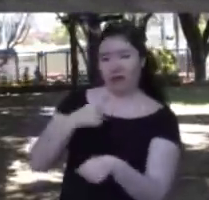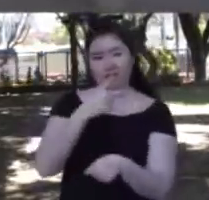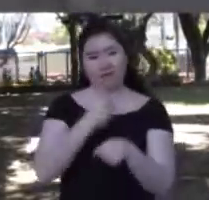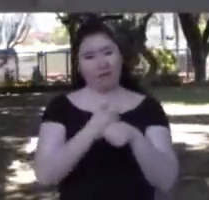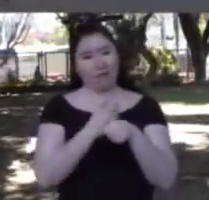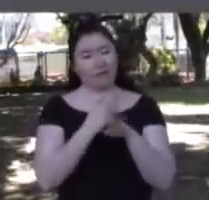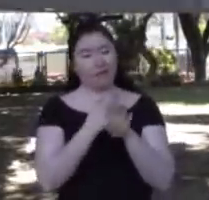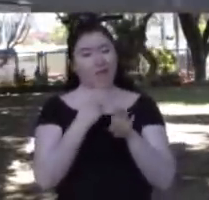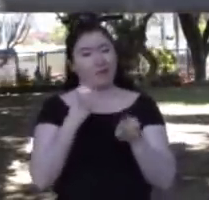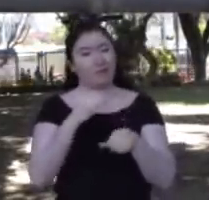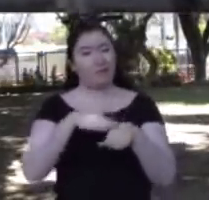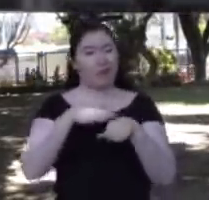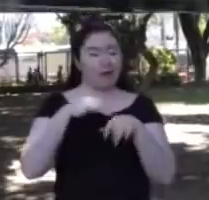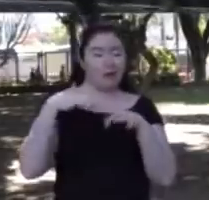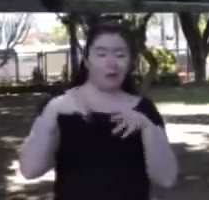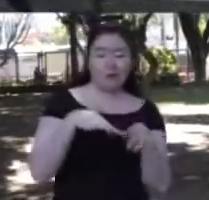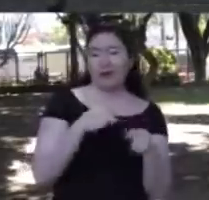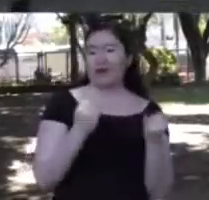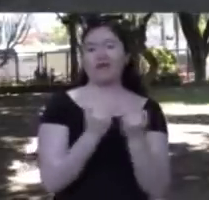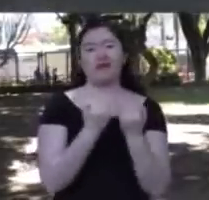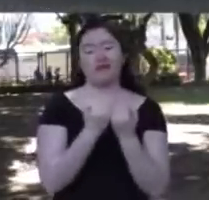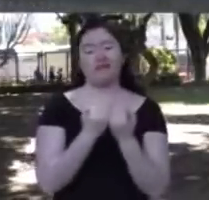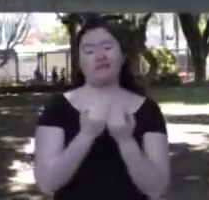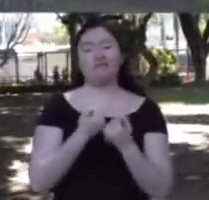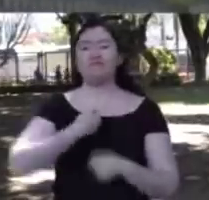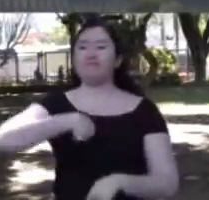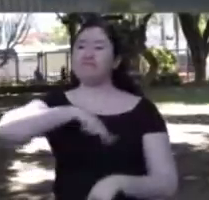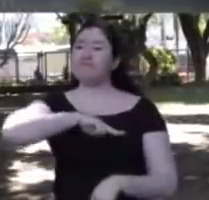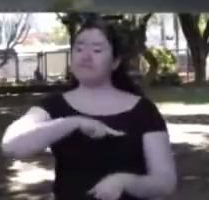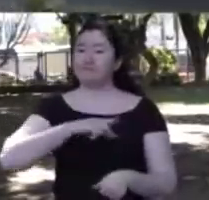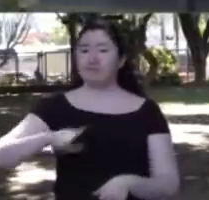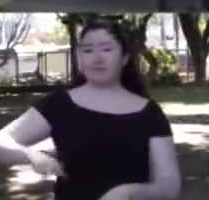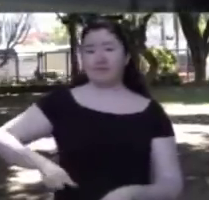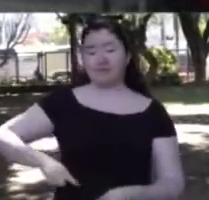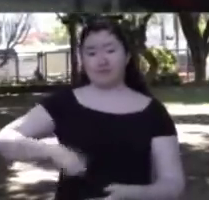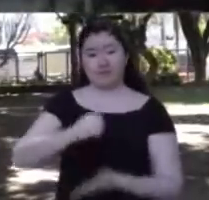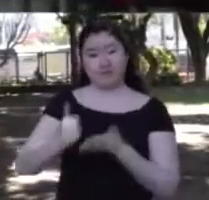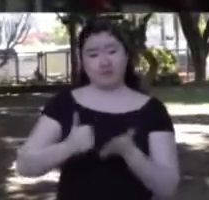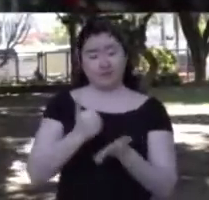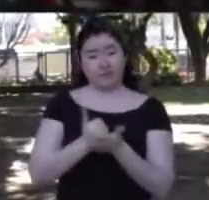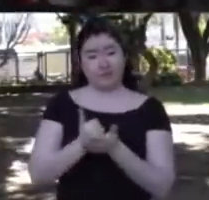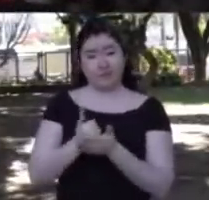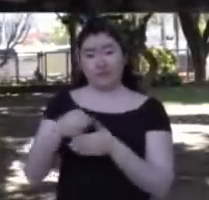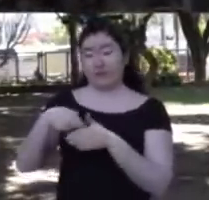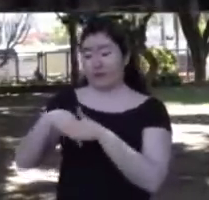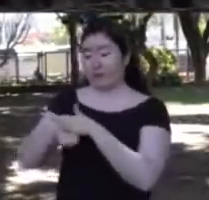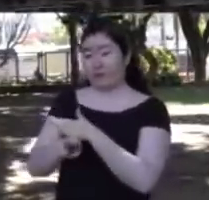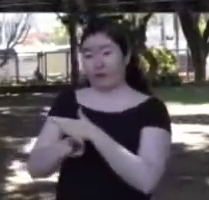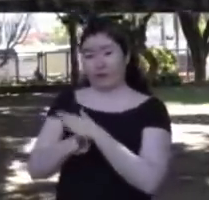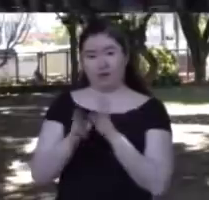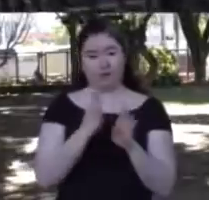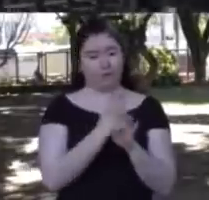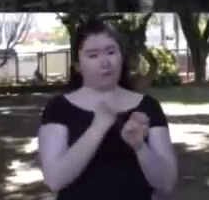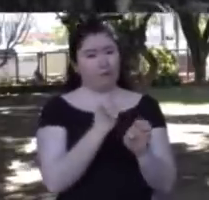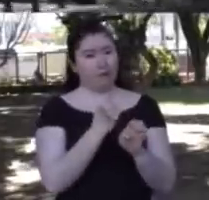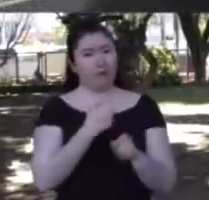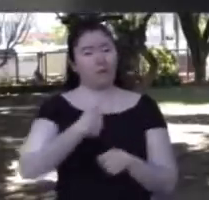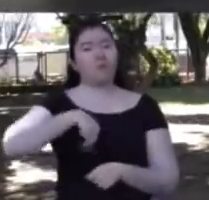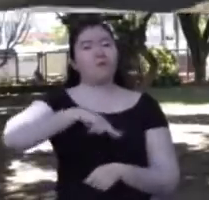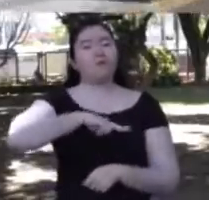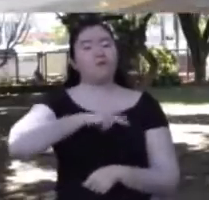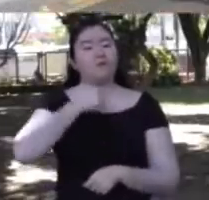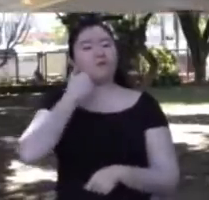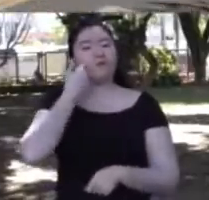en el gobierno de la ciudad, tanto en el metro como en el Metrobús, de fortalecer